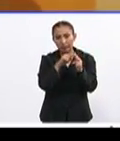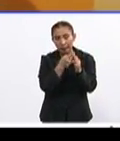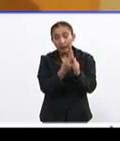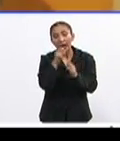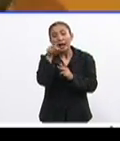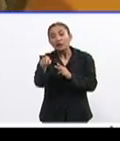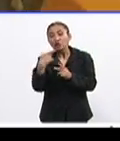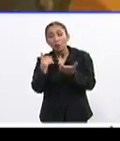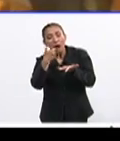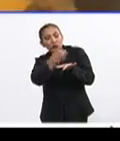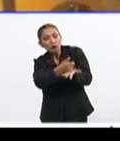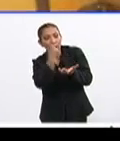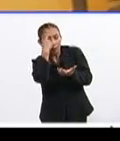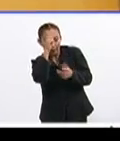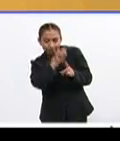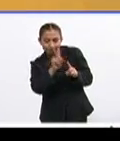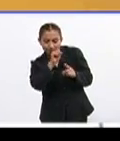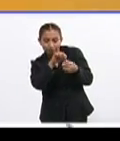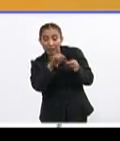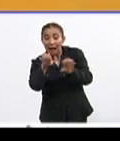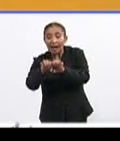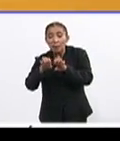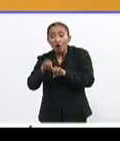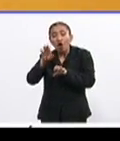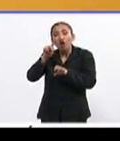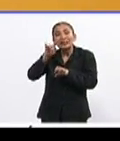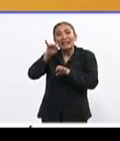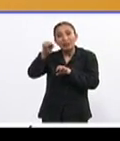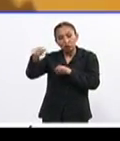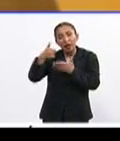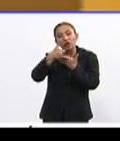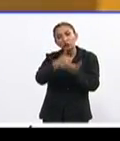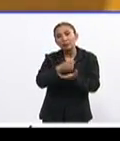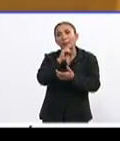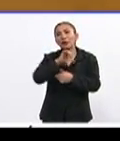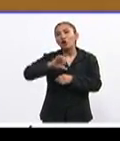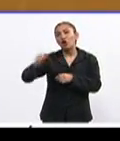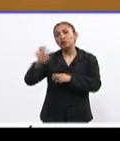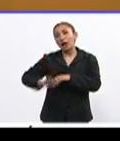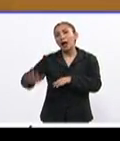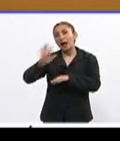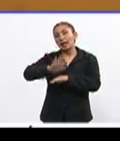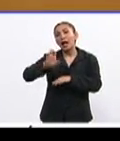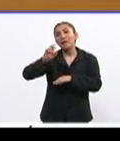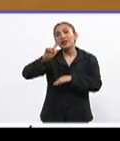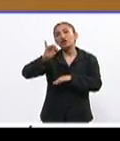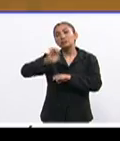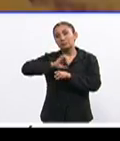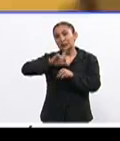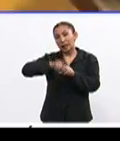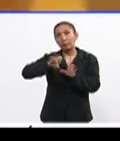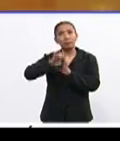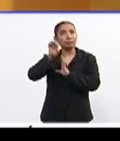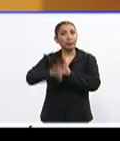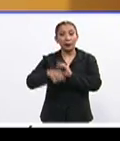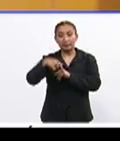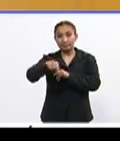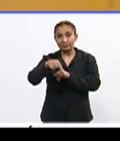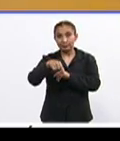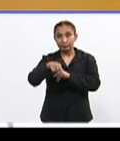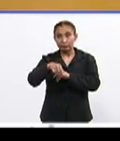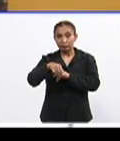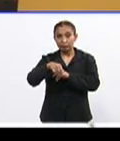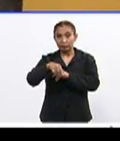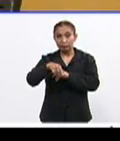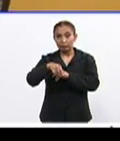Entonces ellos son los que nos ayudan mucho. Entonces el equipo de contenidos está ahí. También tenemos un área de eventos especiales, donde, por ejemplo, estas